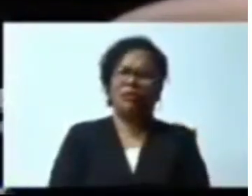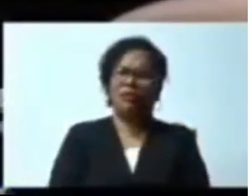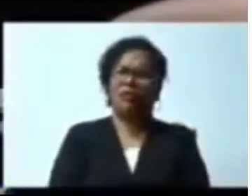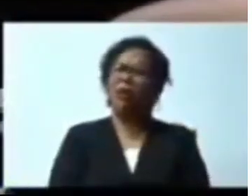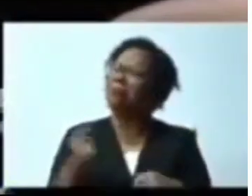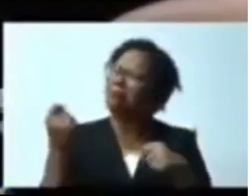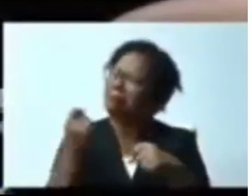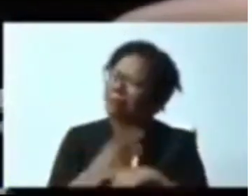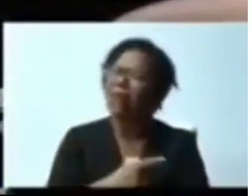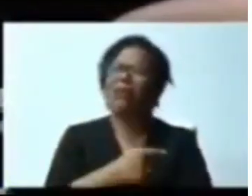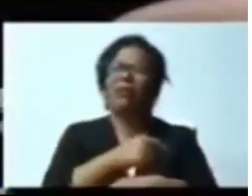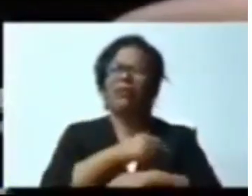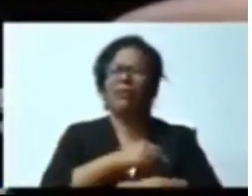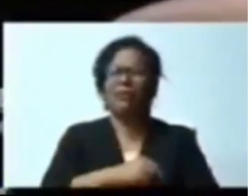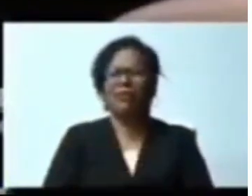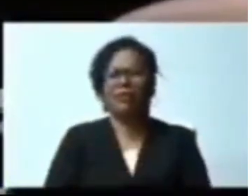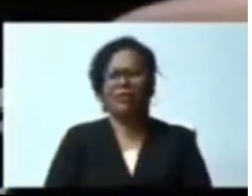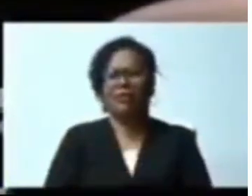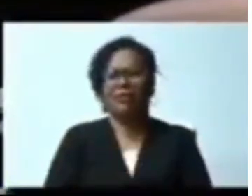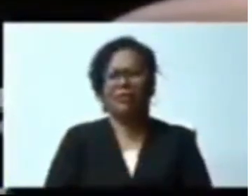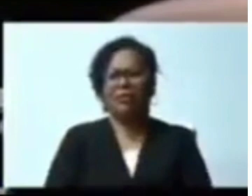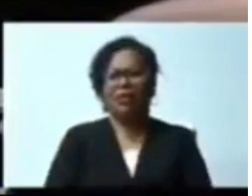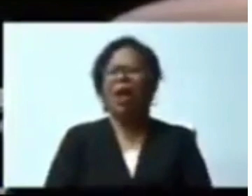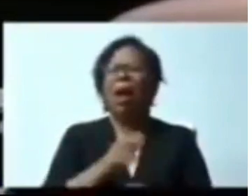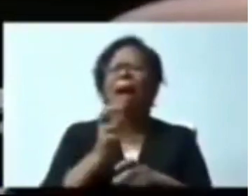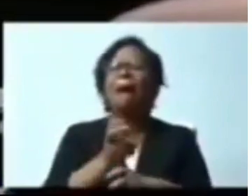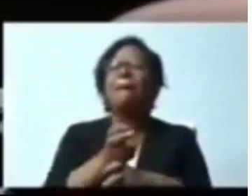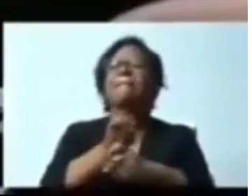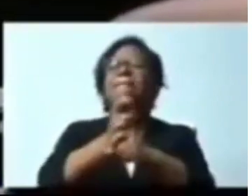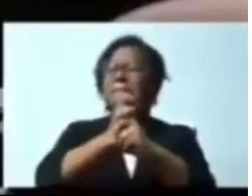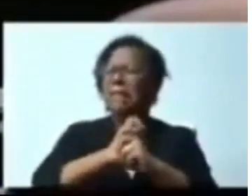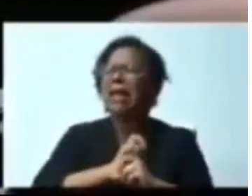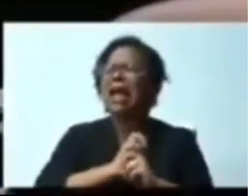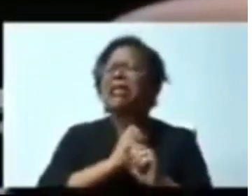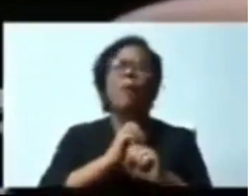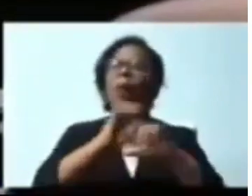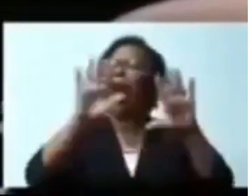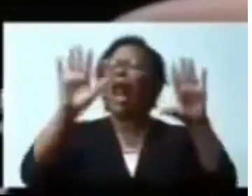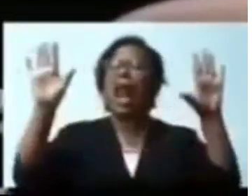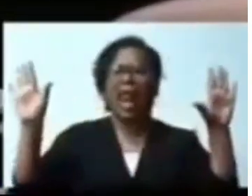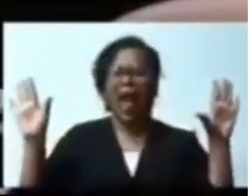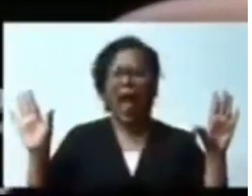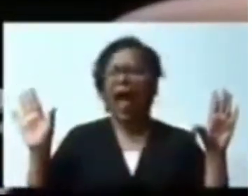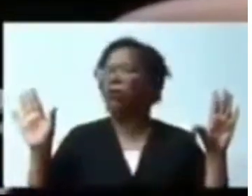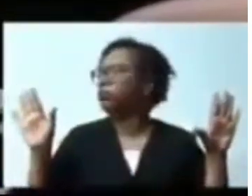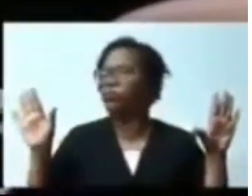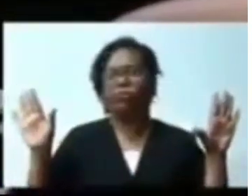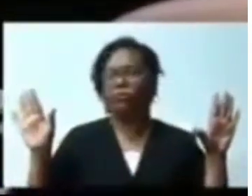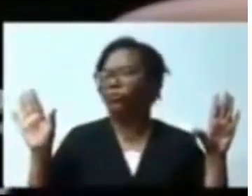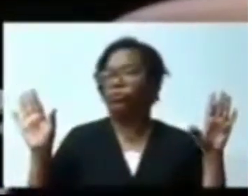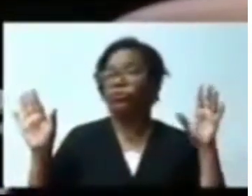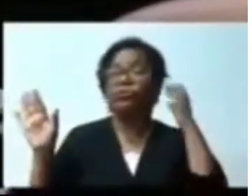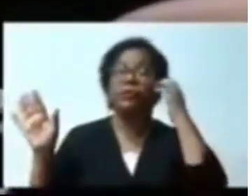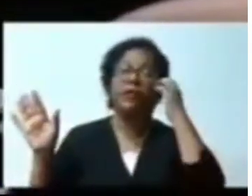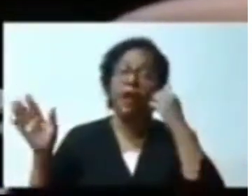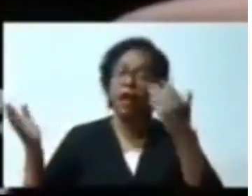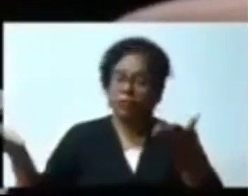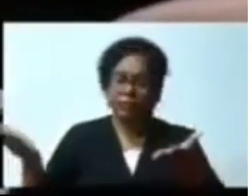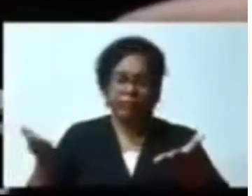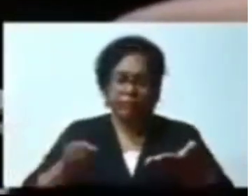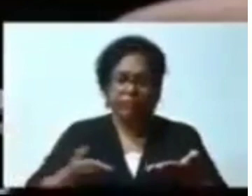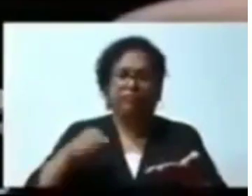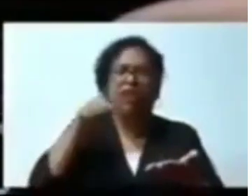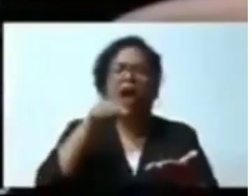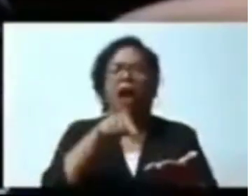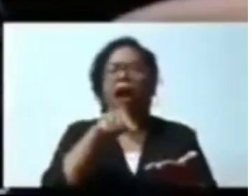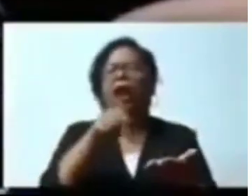Diputados. Tomar los préstamos es más transparente porque va al Consejo de Crédito Público y viene aquí a la Cámara de Diputados y luego podemos